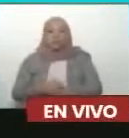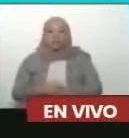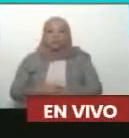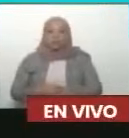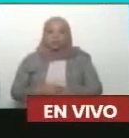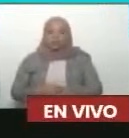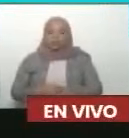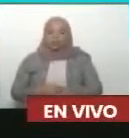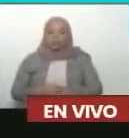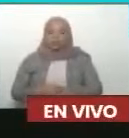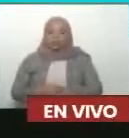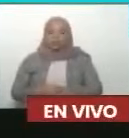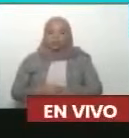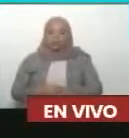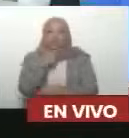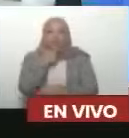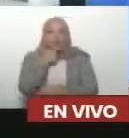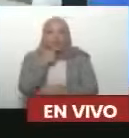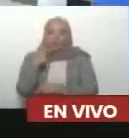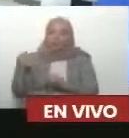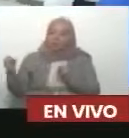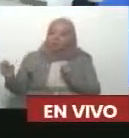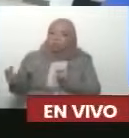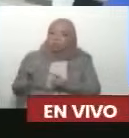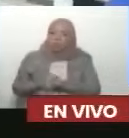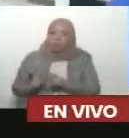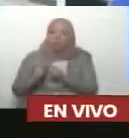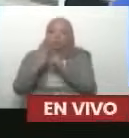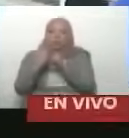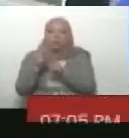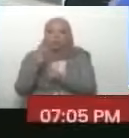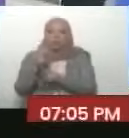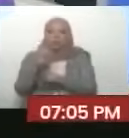La reina, nos dimos varios abrazos, la reina y yo.